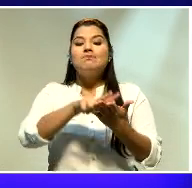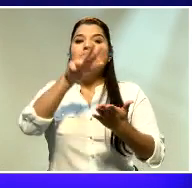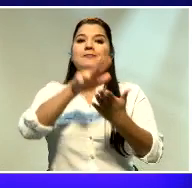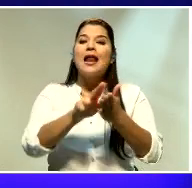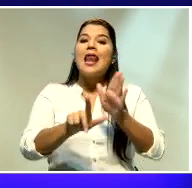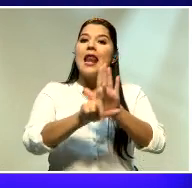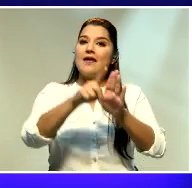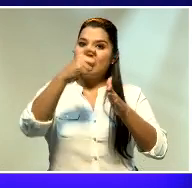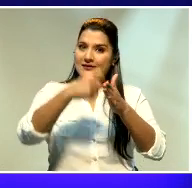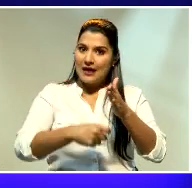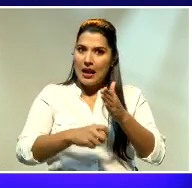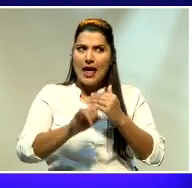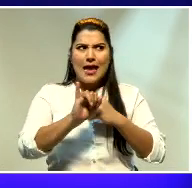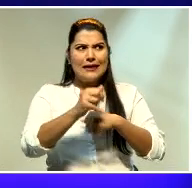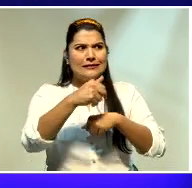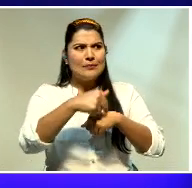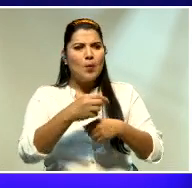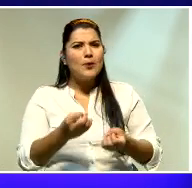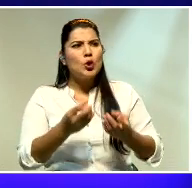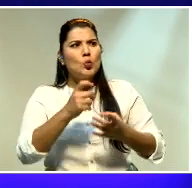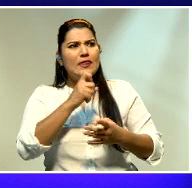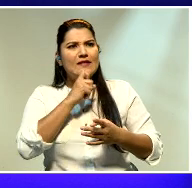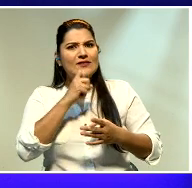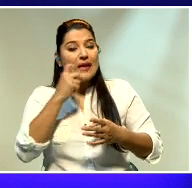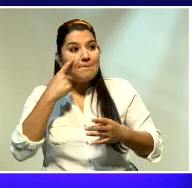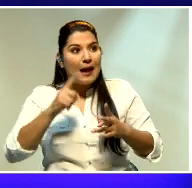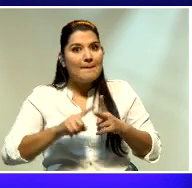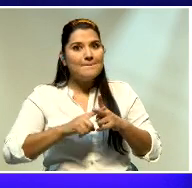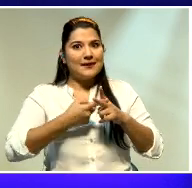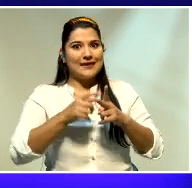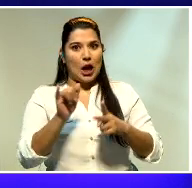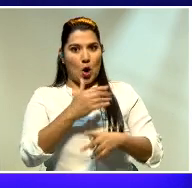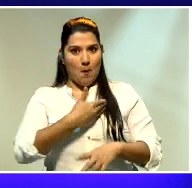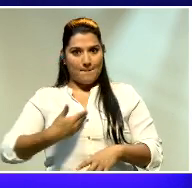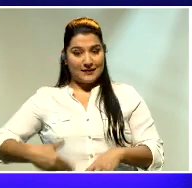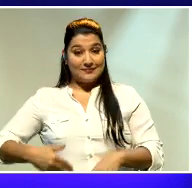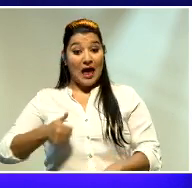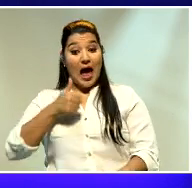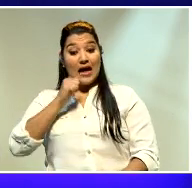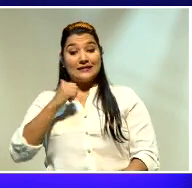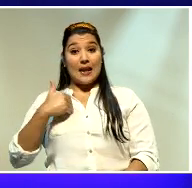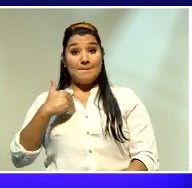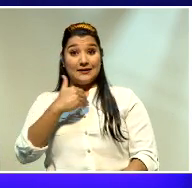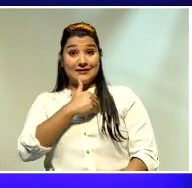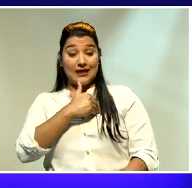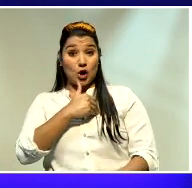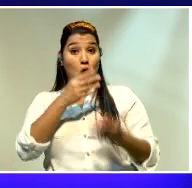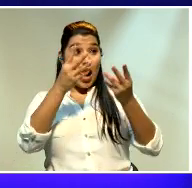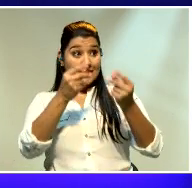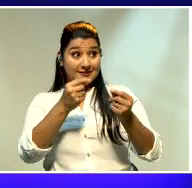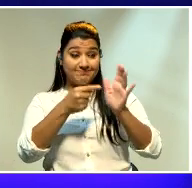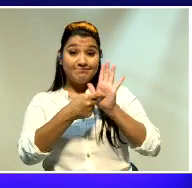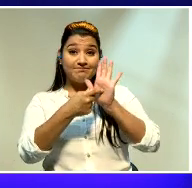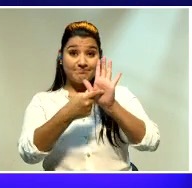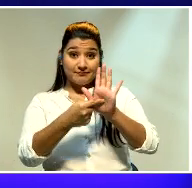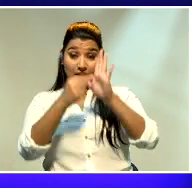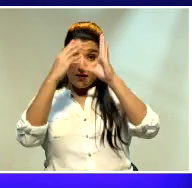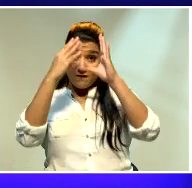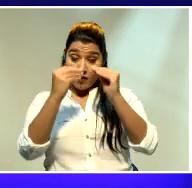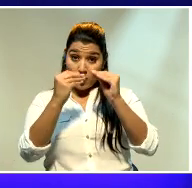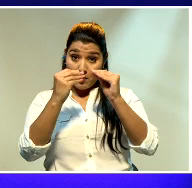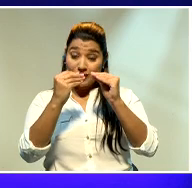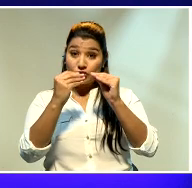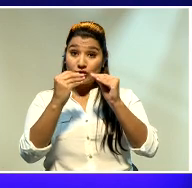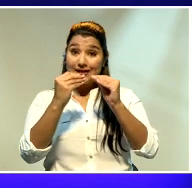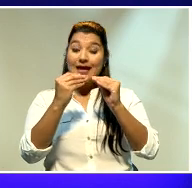duro del arranque de gestión. Ayer el Ministerio de Hacienda reveló los datos del